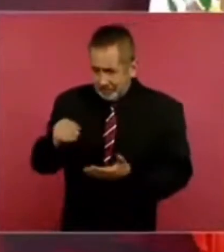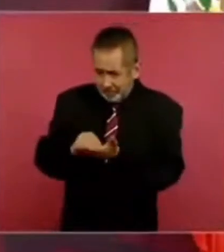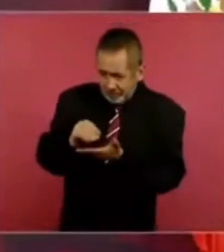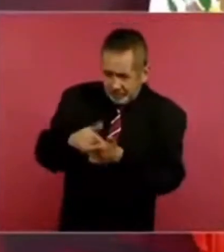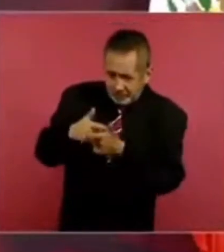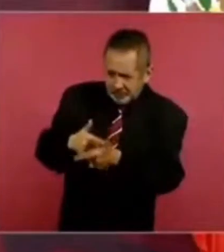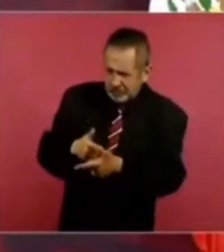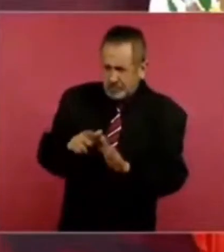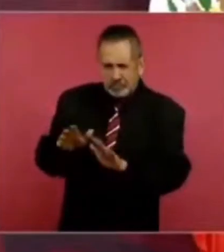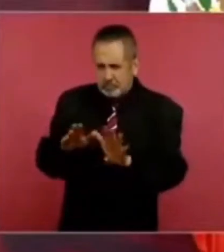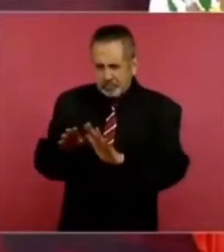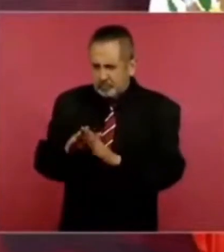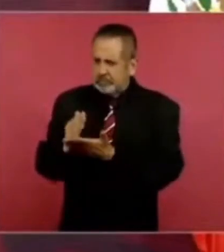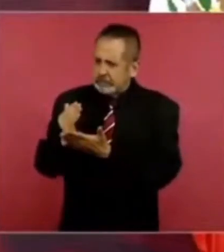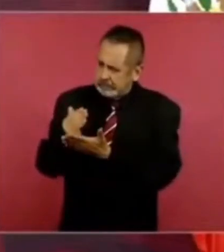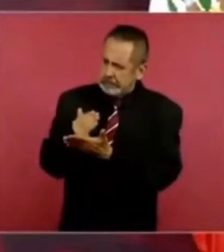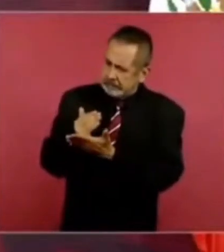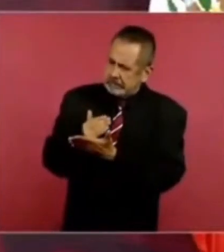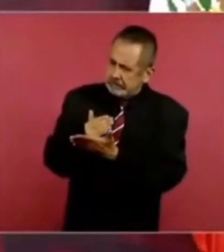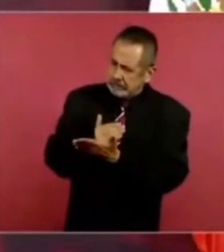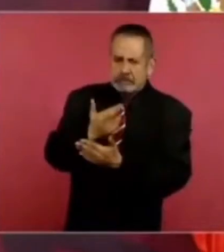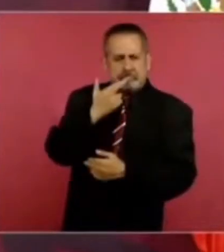mexicanos y en eso estamos